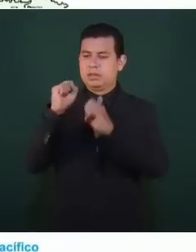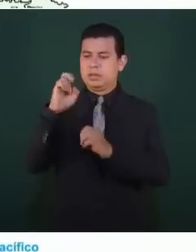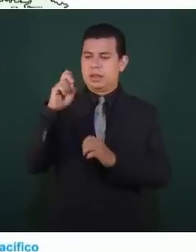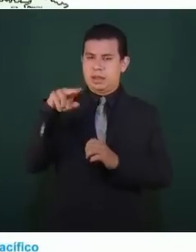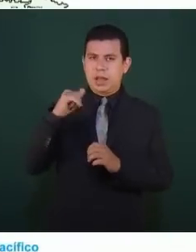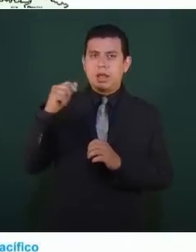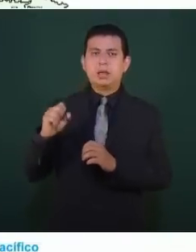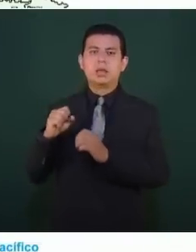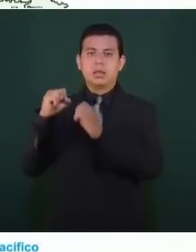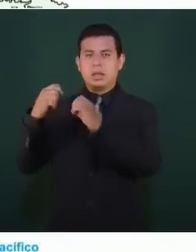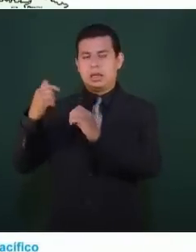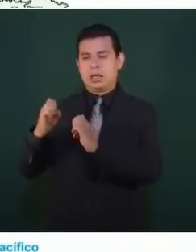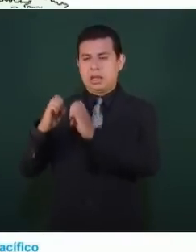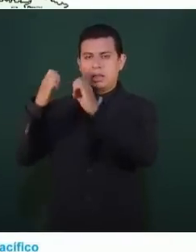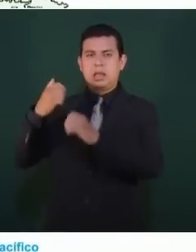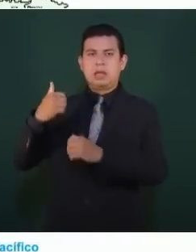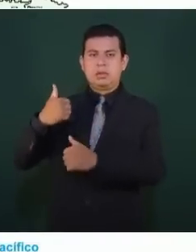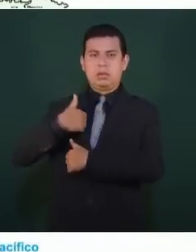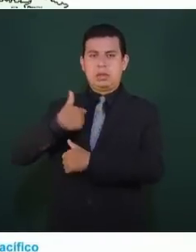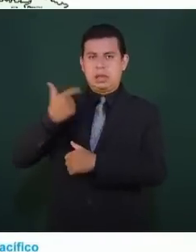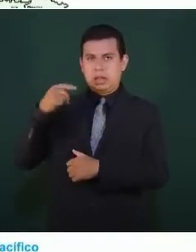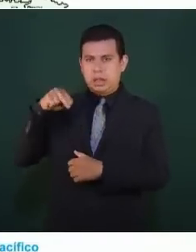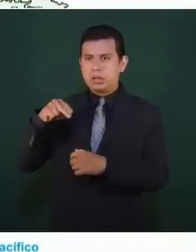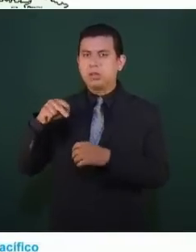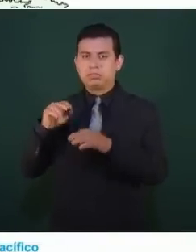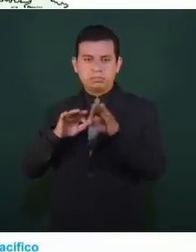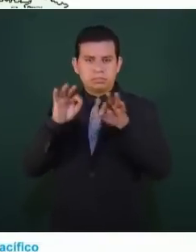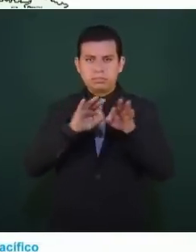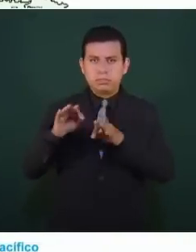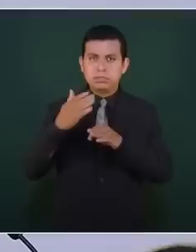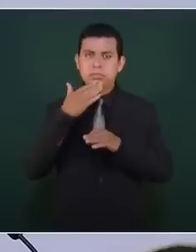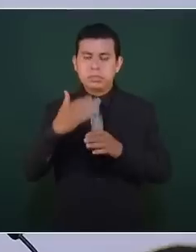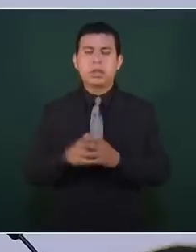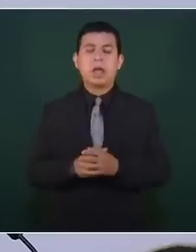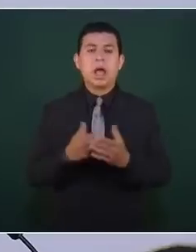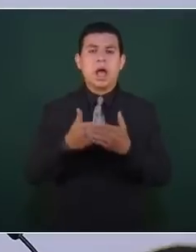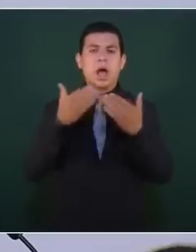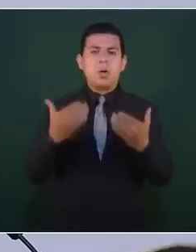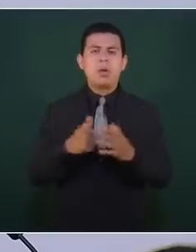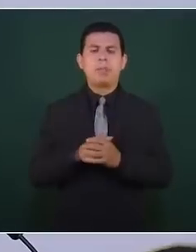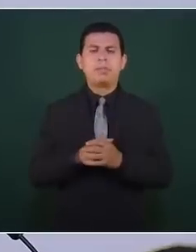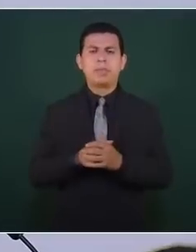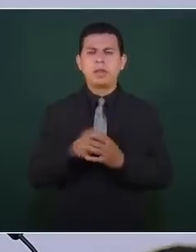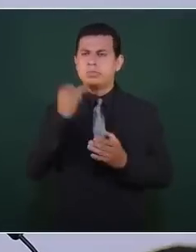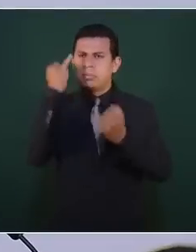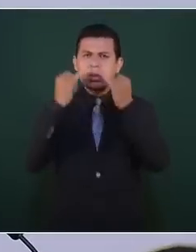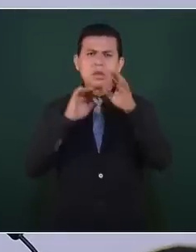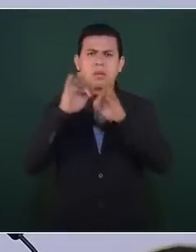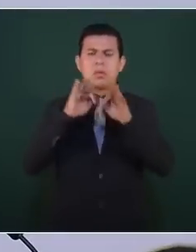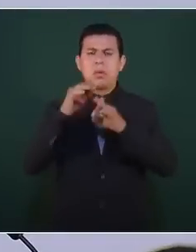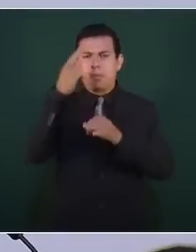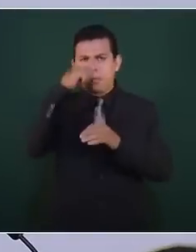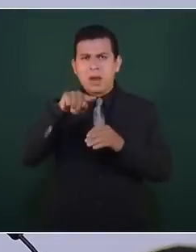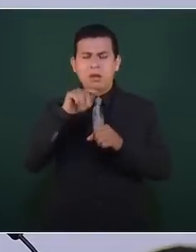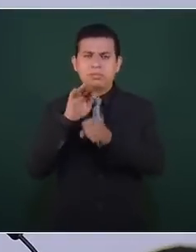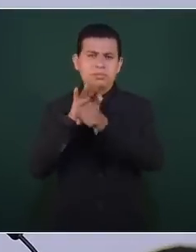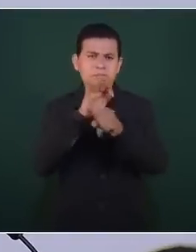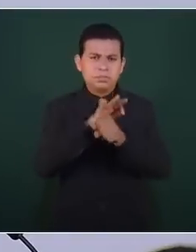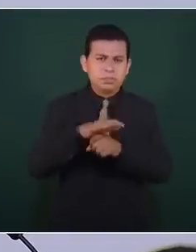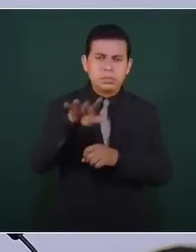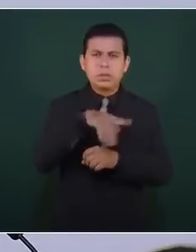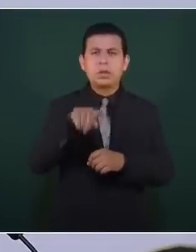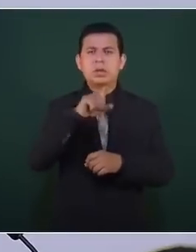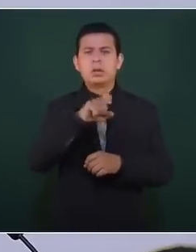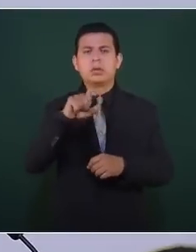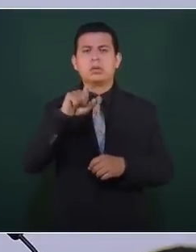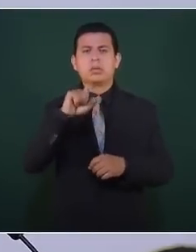Guardia Nacional. En cuanto a seguridad, instalaciones estratégicas, se mantienen 128 hombres